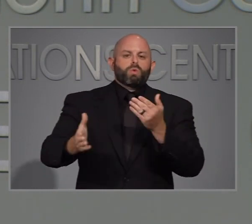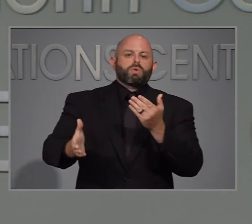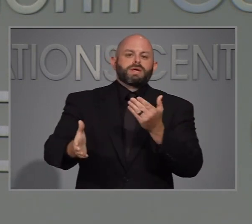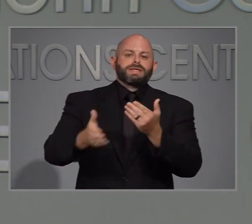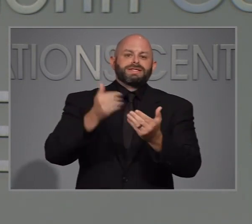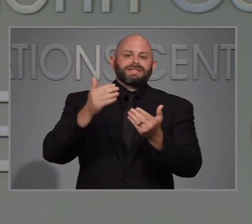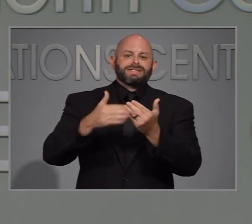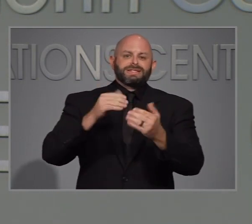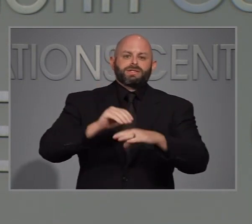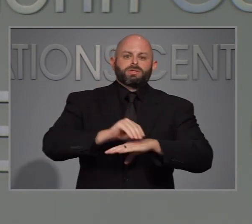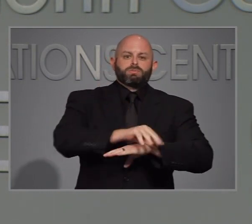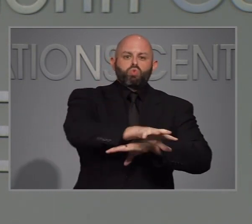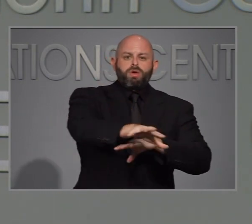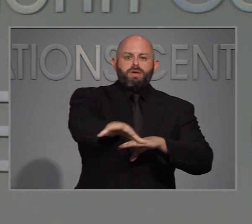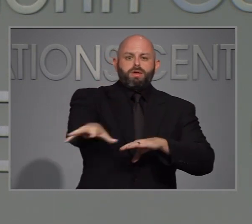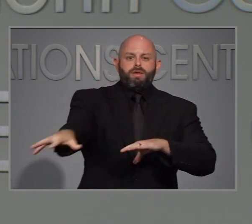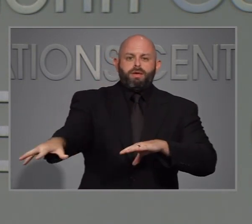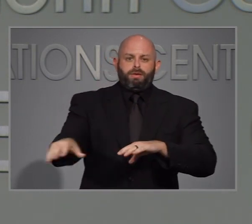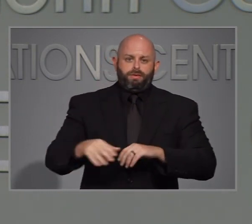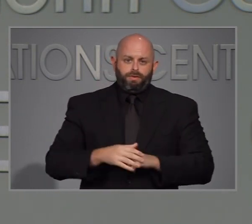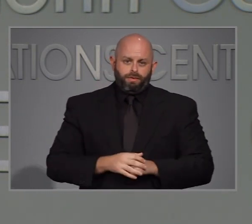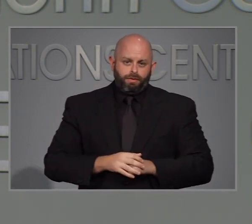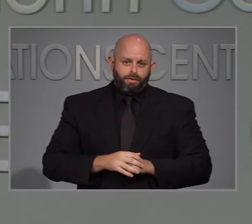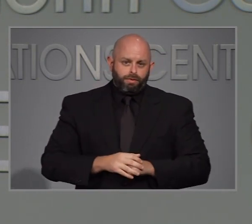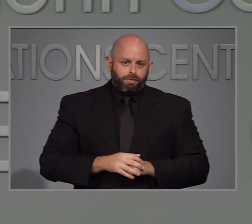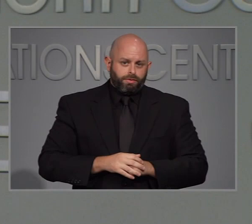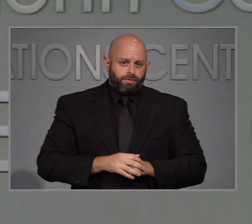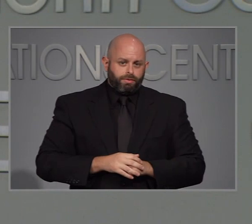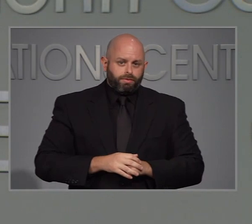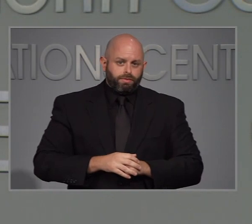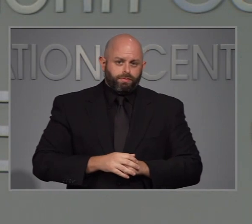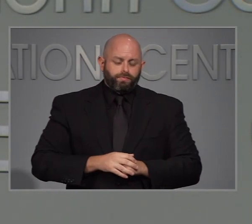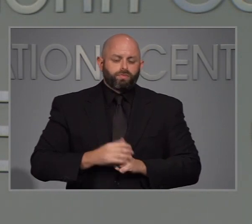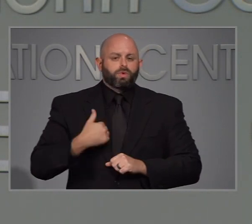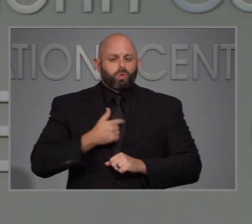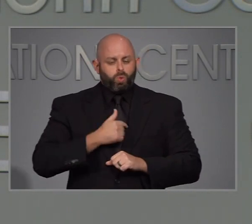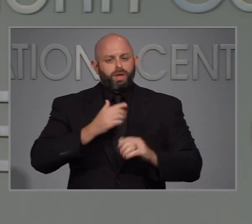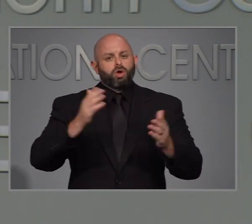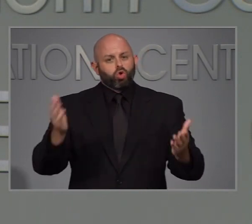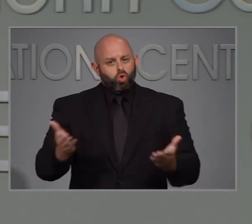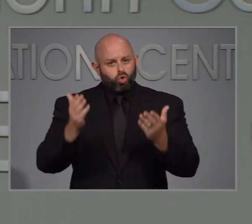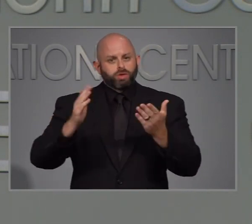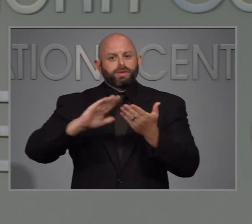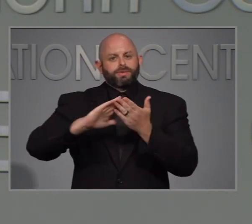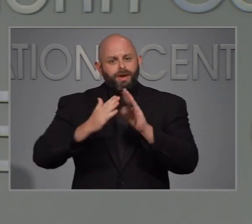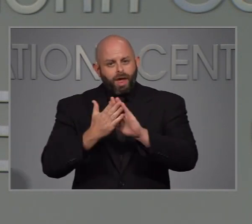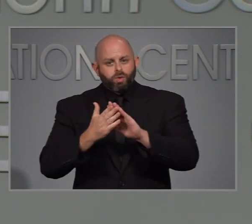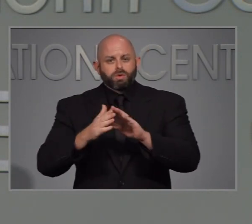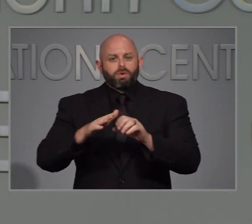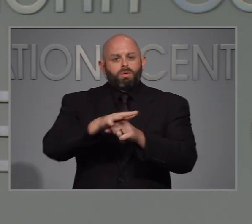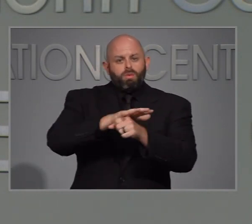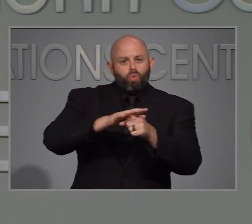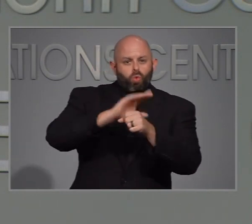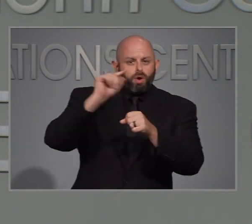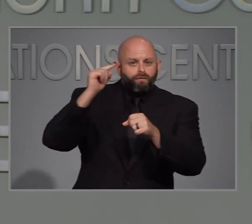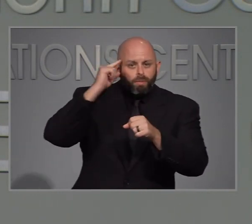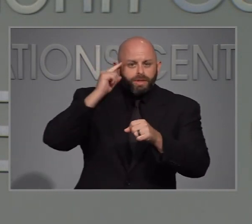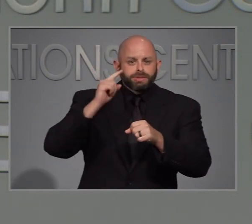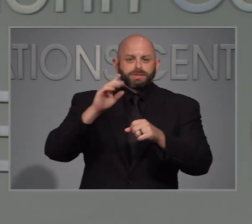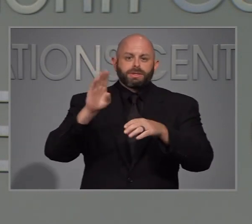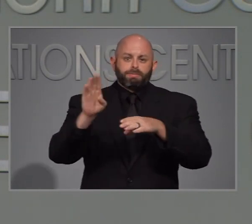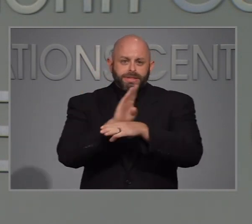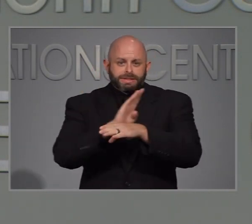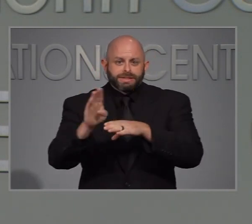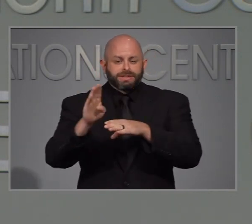es mucho más fácil para que el virus se propague. Así es de que nosotros animamos a gobiernos